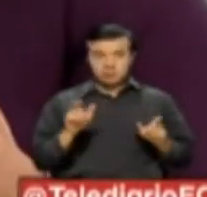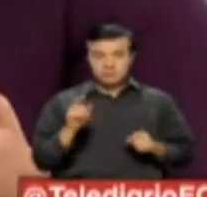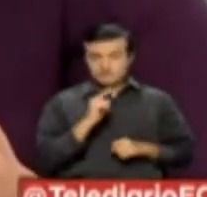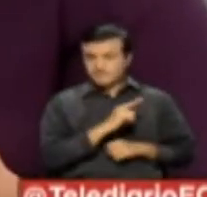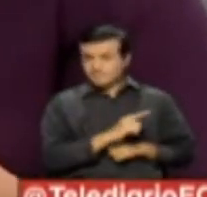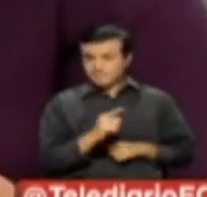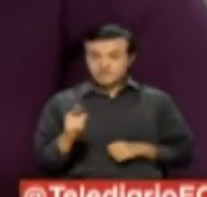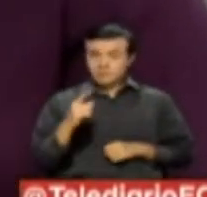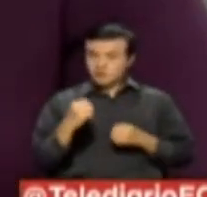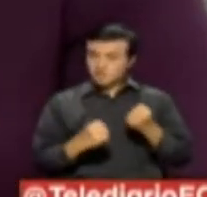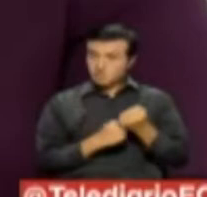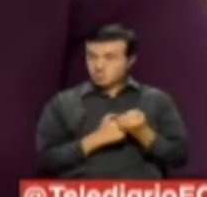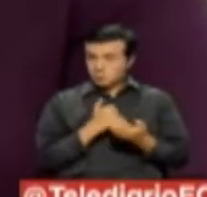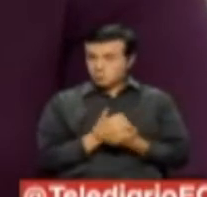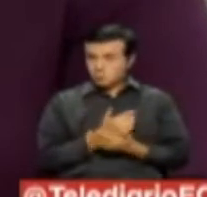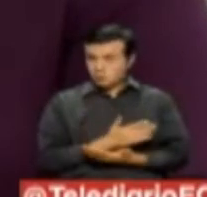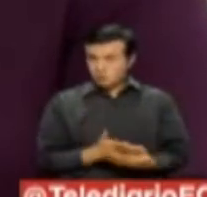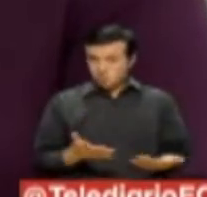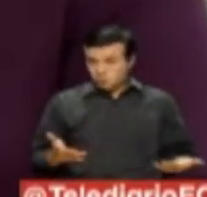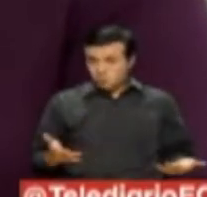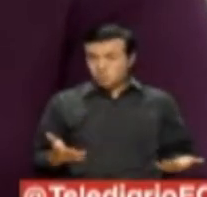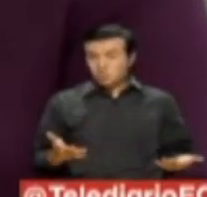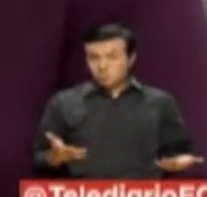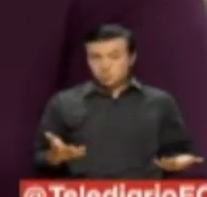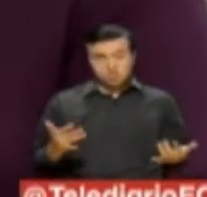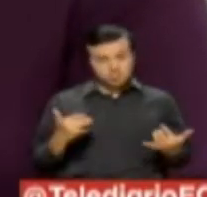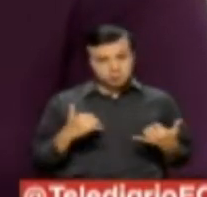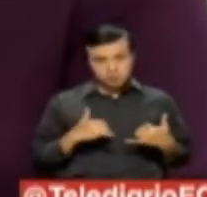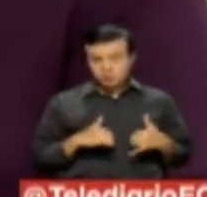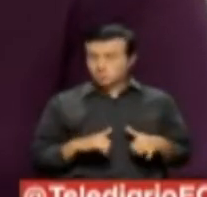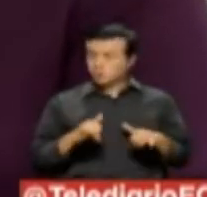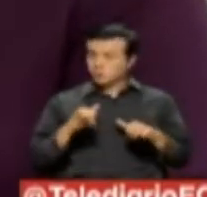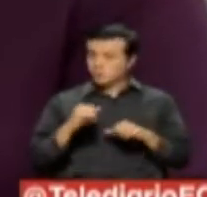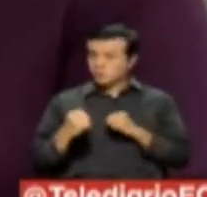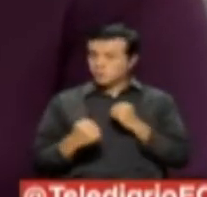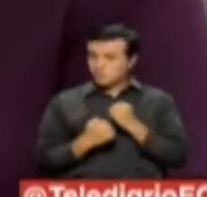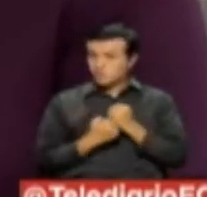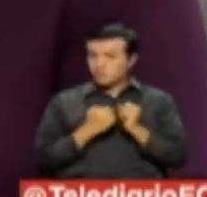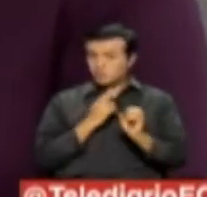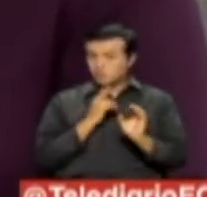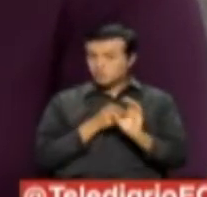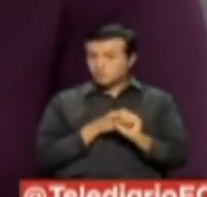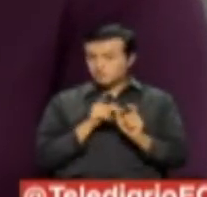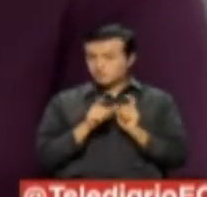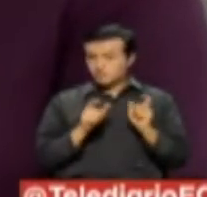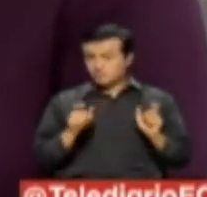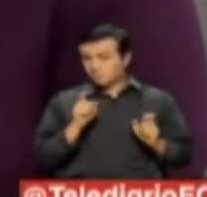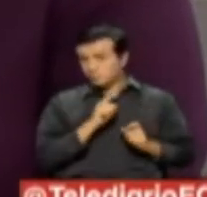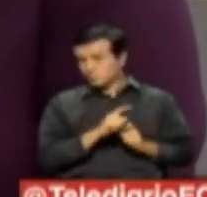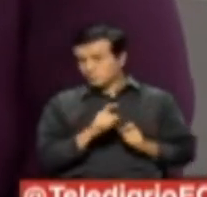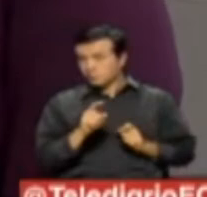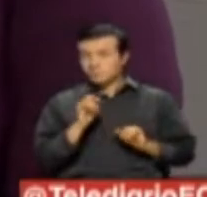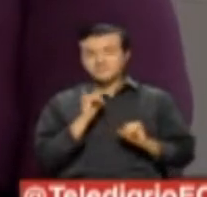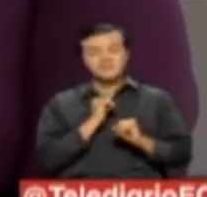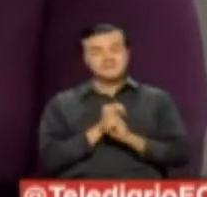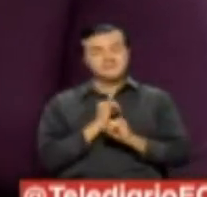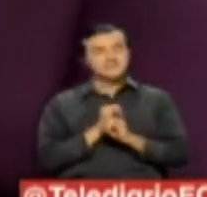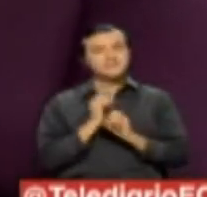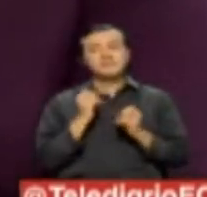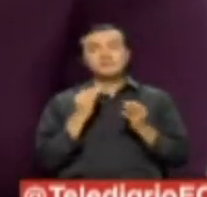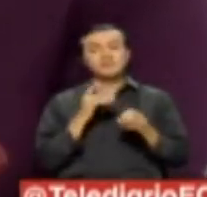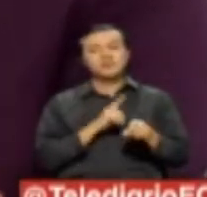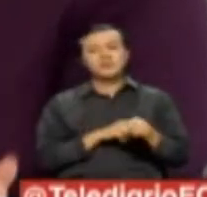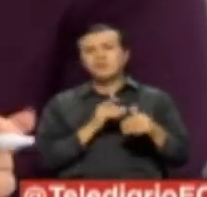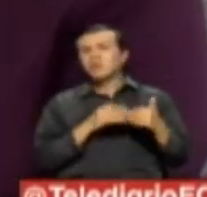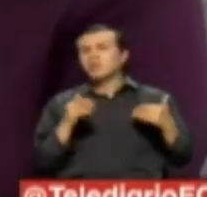también haga sus aportes y ustedes puedan ir en ese acompañamiento en esa participación ciudadanía e institución cuánto tiempo